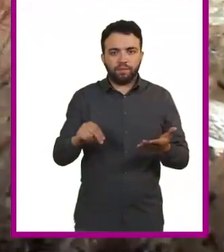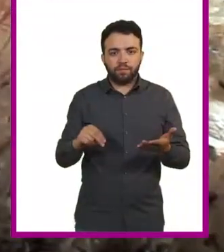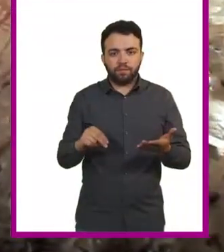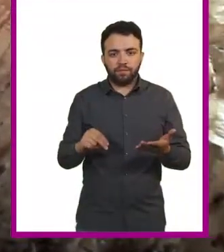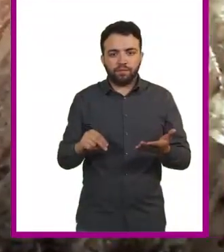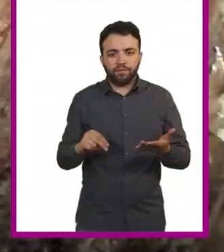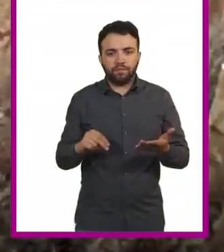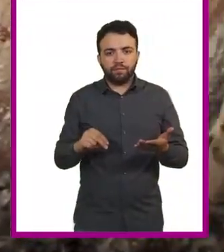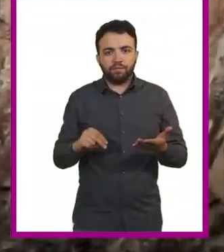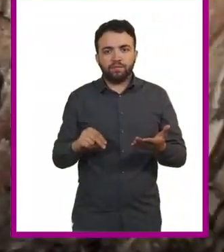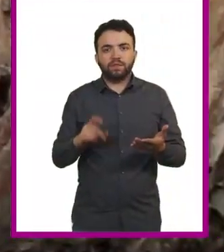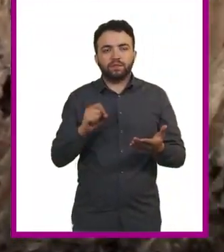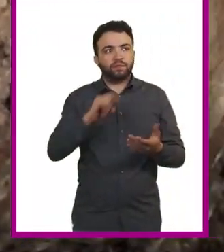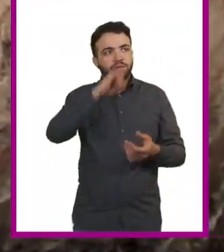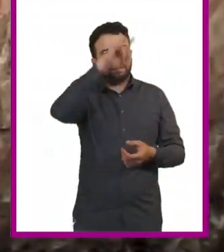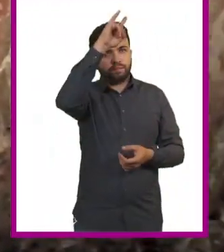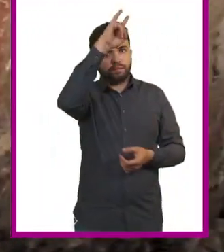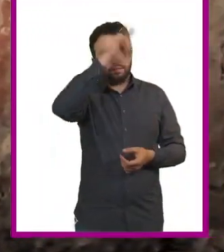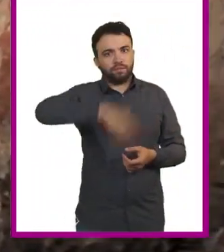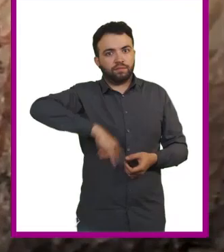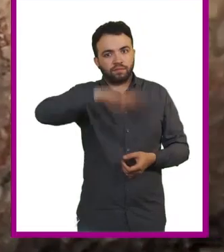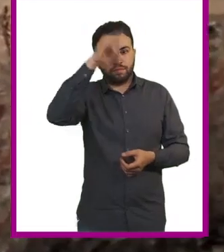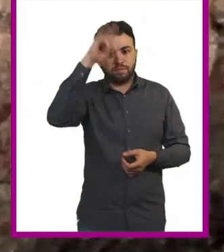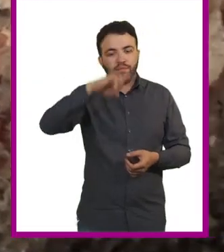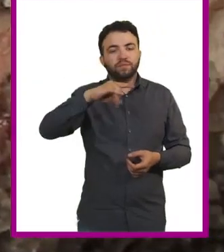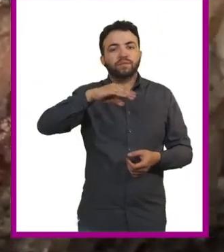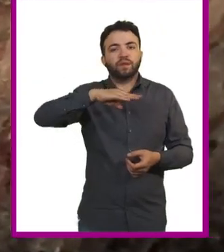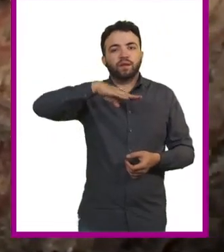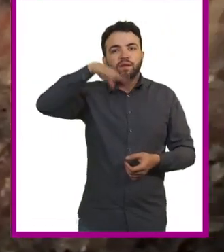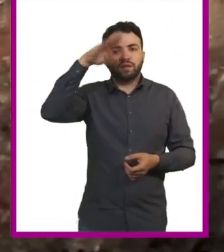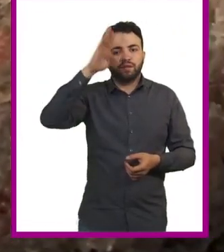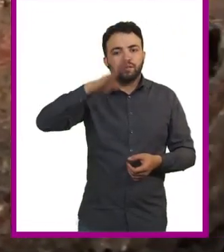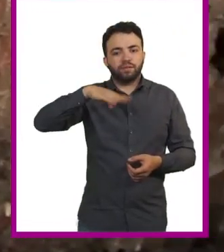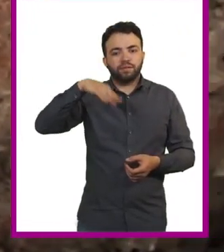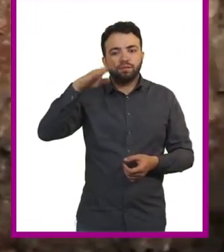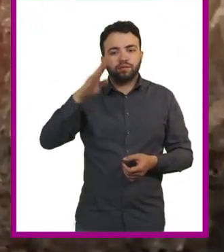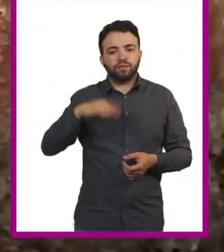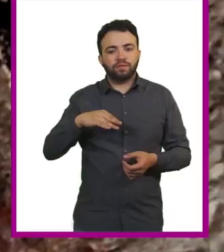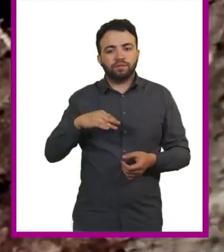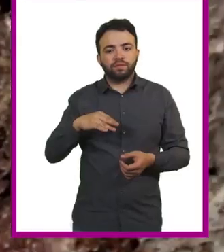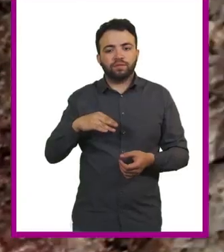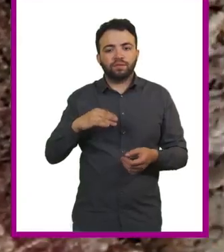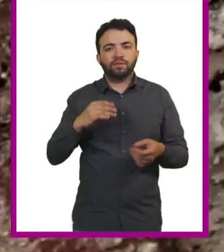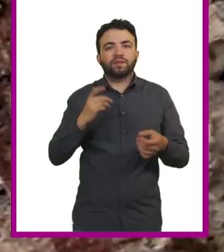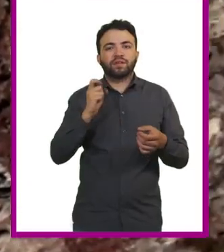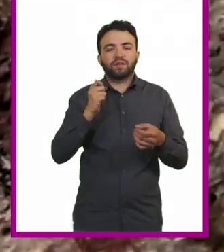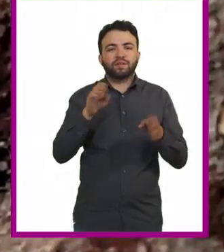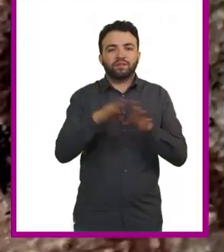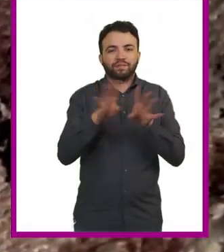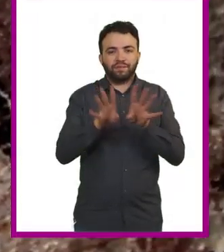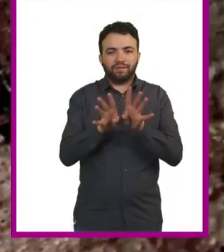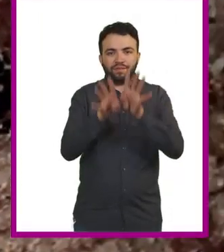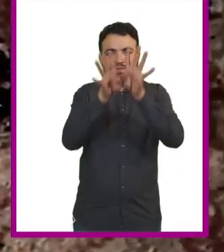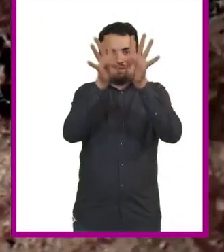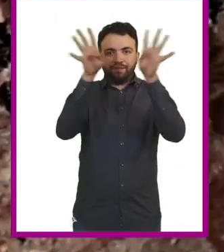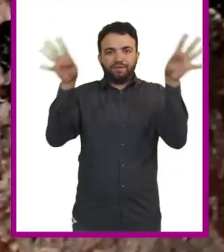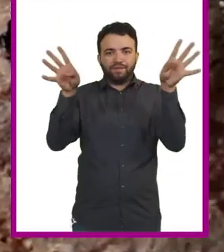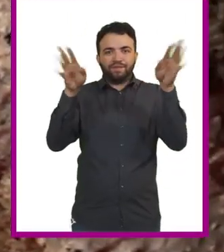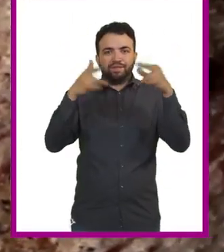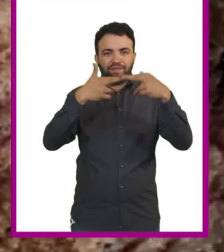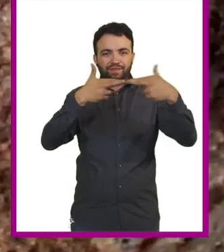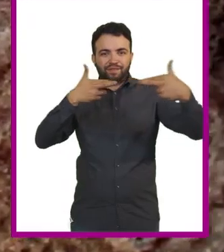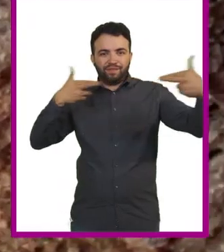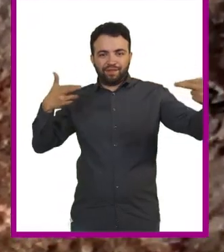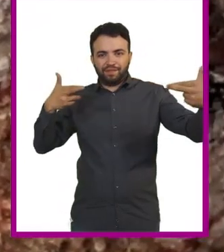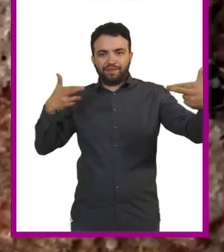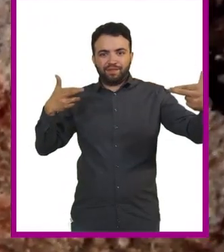directamente en las paredes con algún tipo de brocha realizada con agave, con hojas de agave que tienen una fibra que